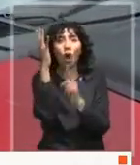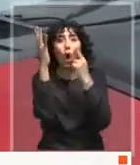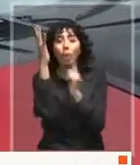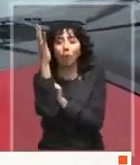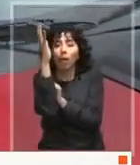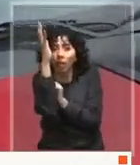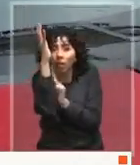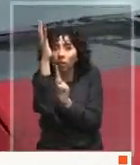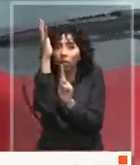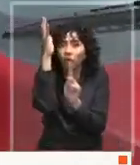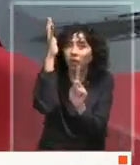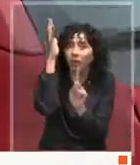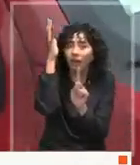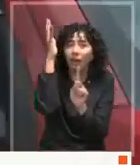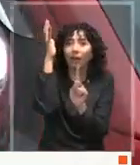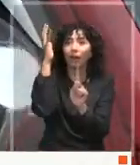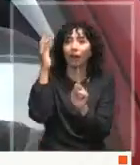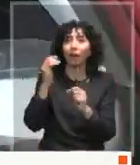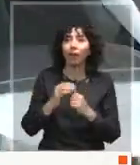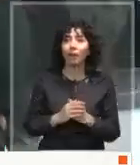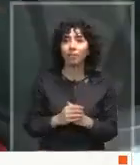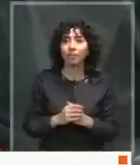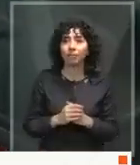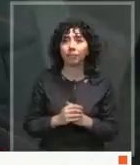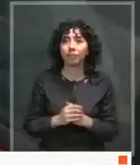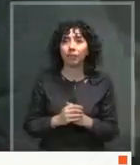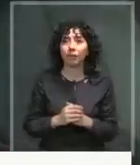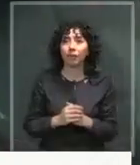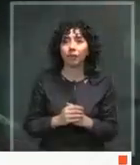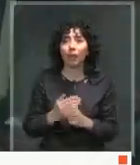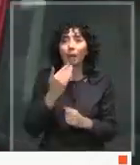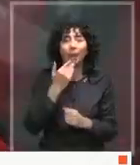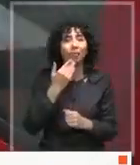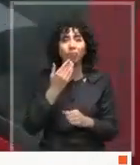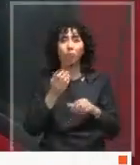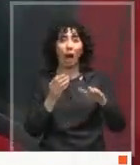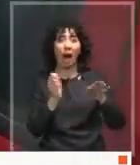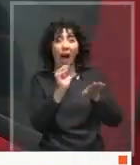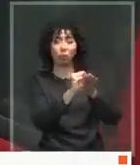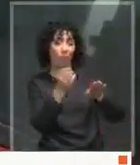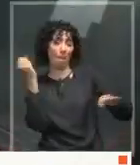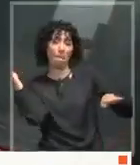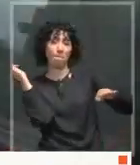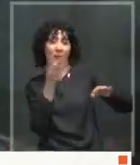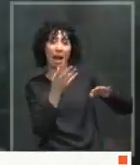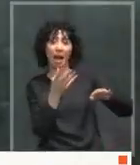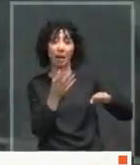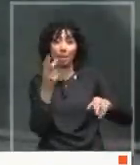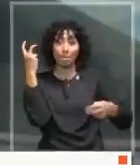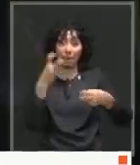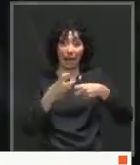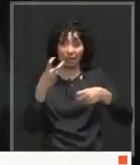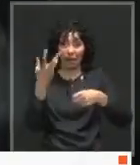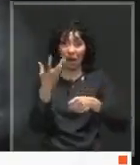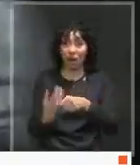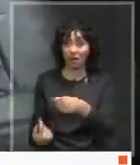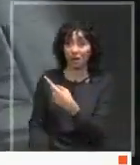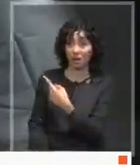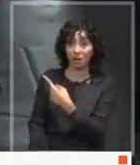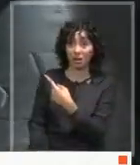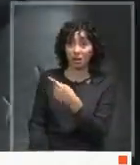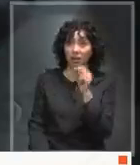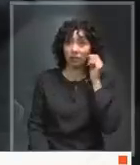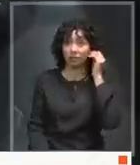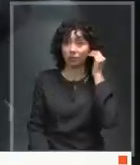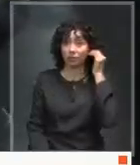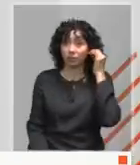tira acá al costado esto. Me reventó todo esto para adentro. Hasta la piedra. Esa es la